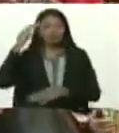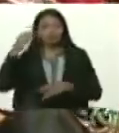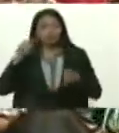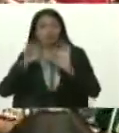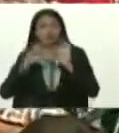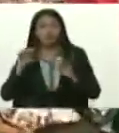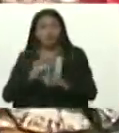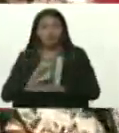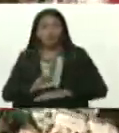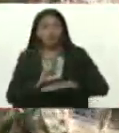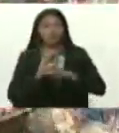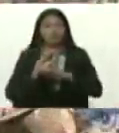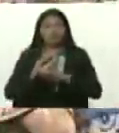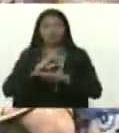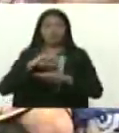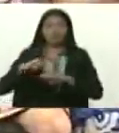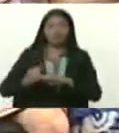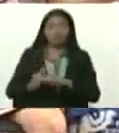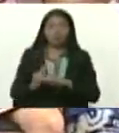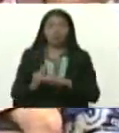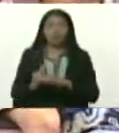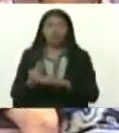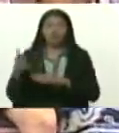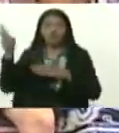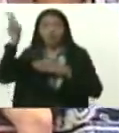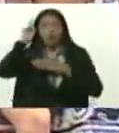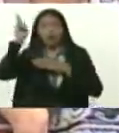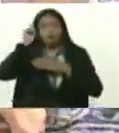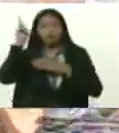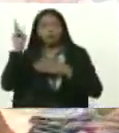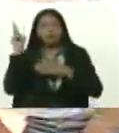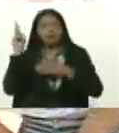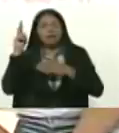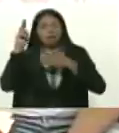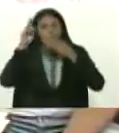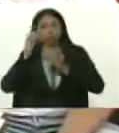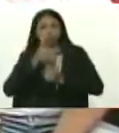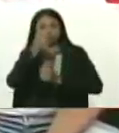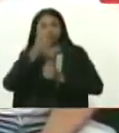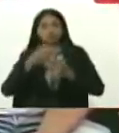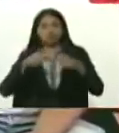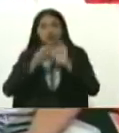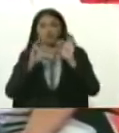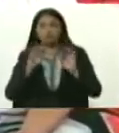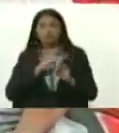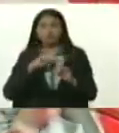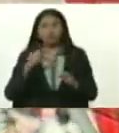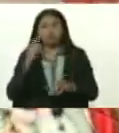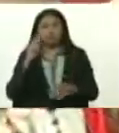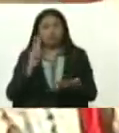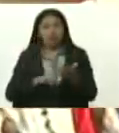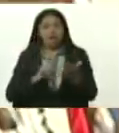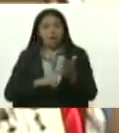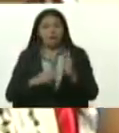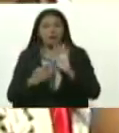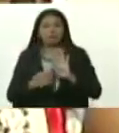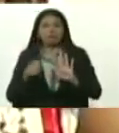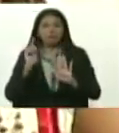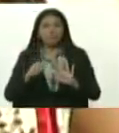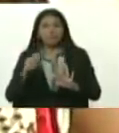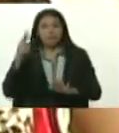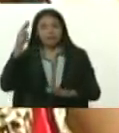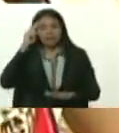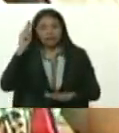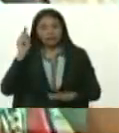la protección de nuestros caciques indígenas, y tenemos la verdad, la